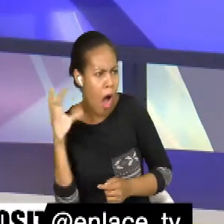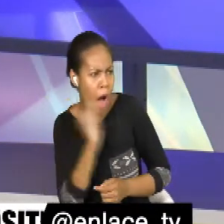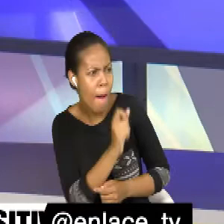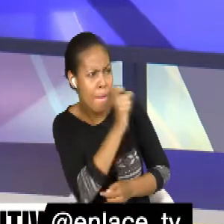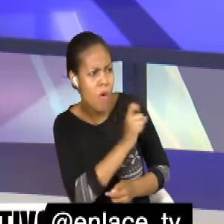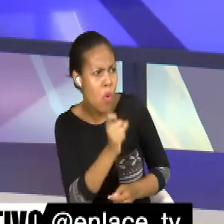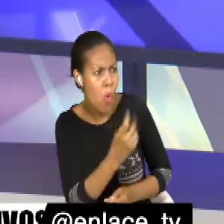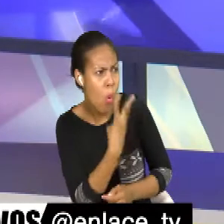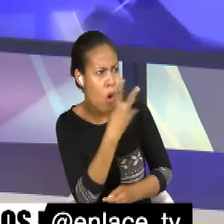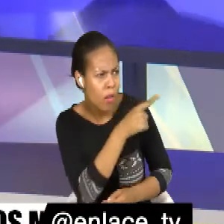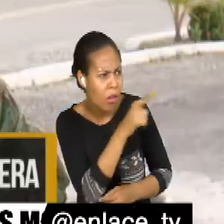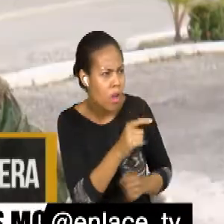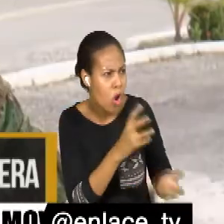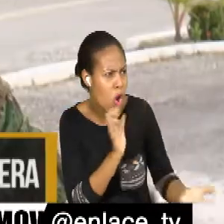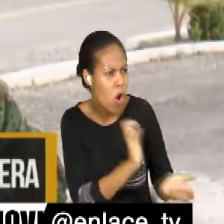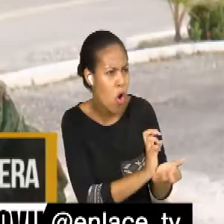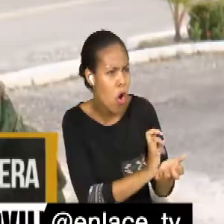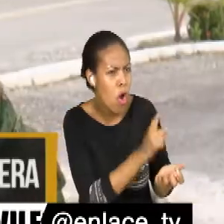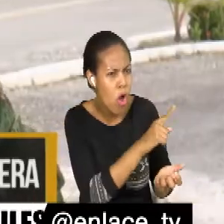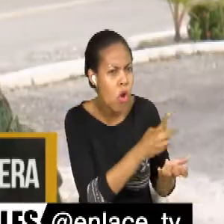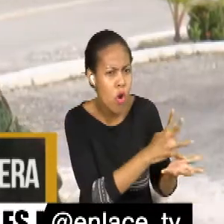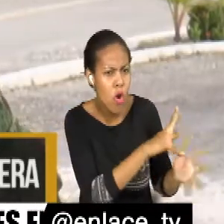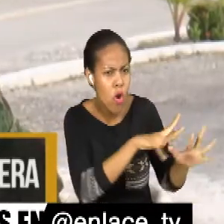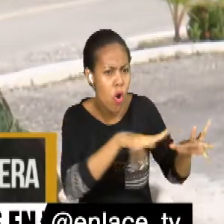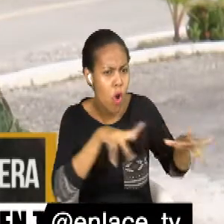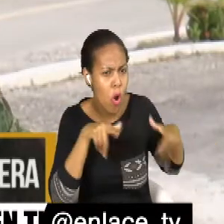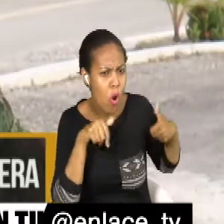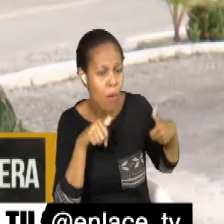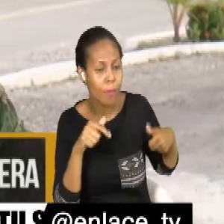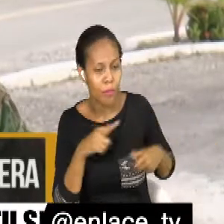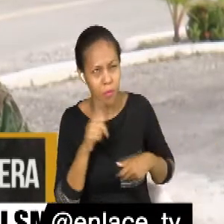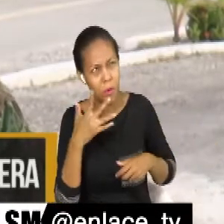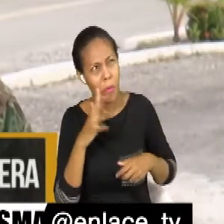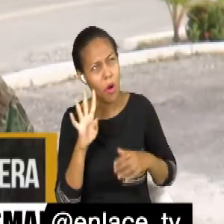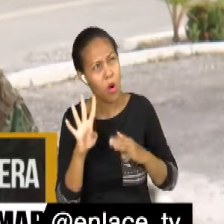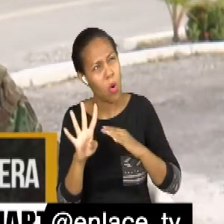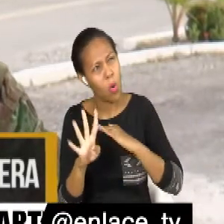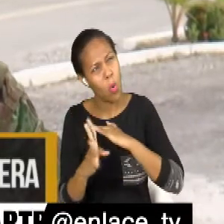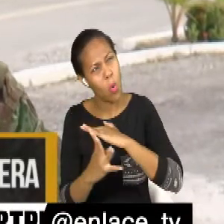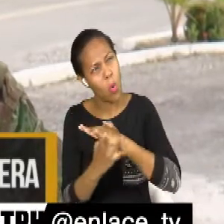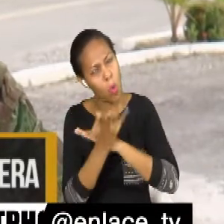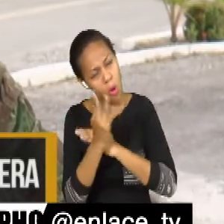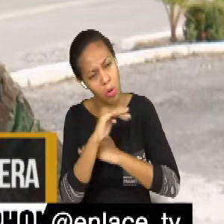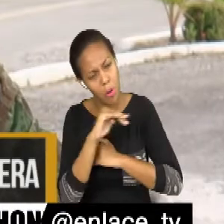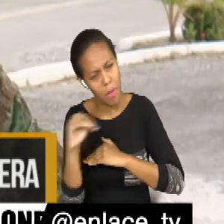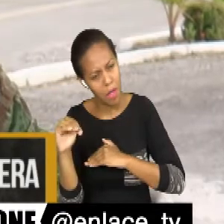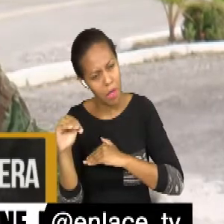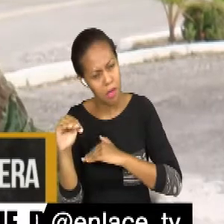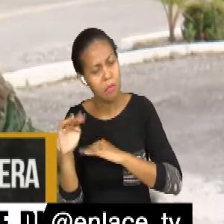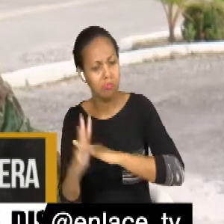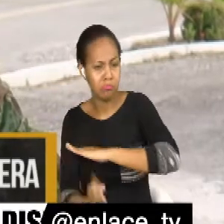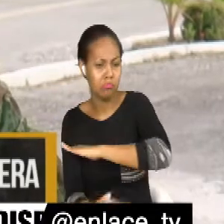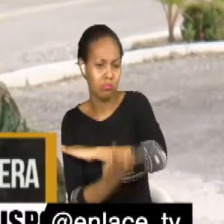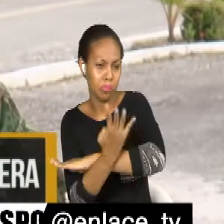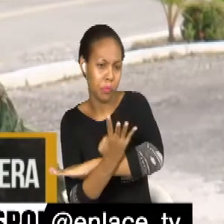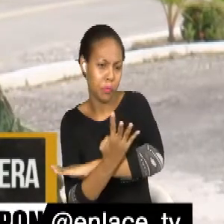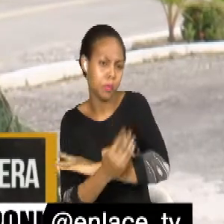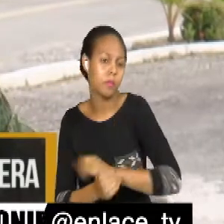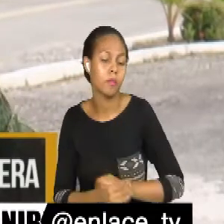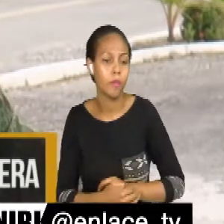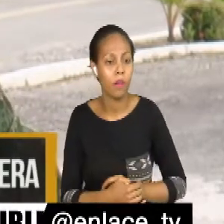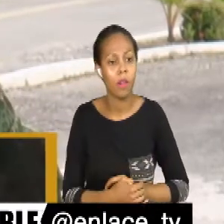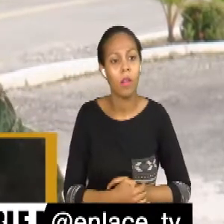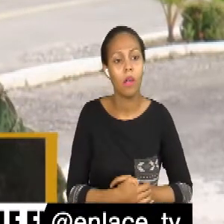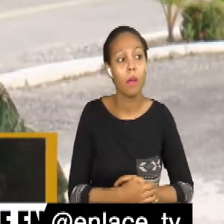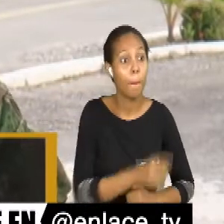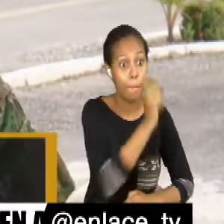Yondó. En transcurso de la mañana, de la madrugada, como tipo 4:30 de la mañana, fueron sorprendidos 4 personas,